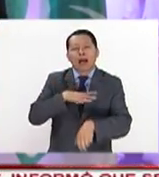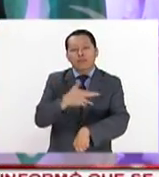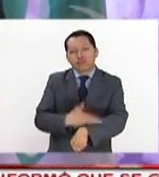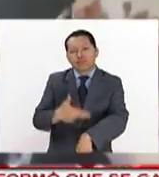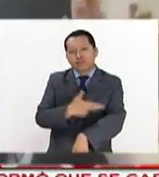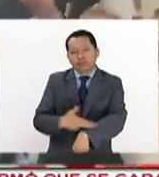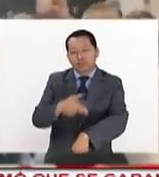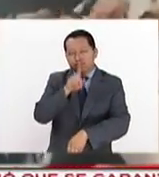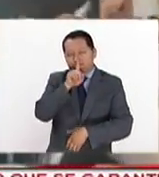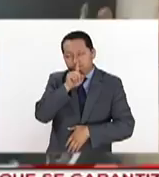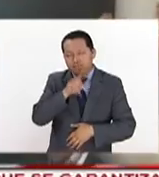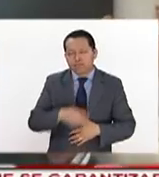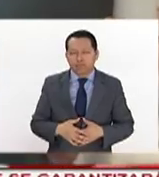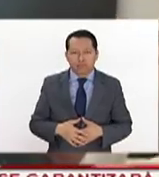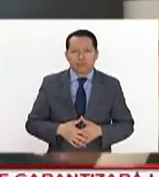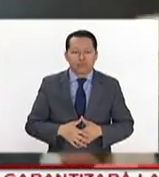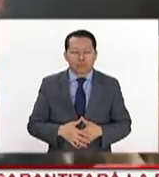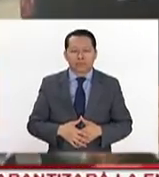tiempo.